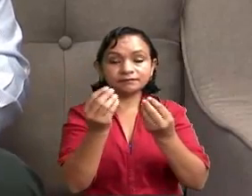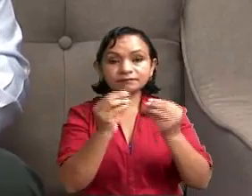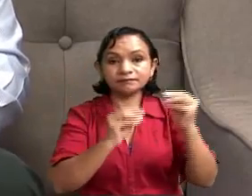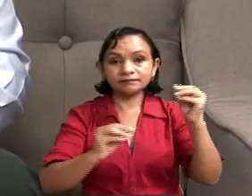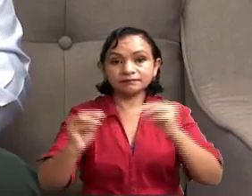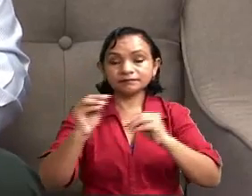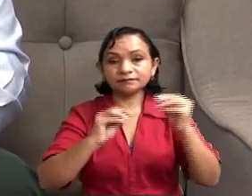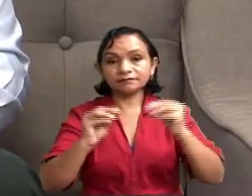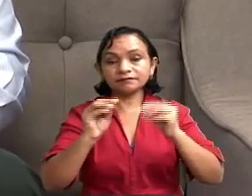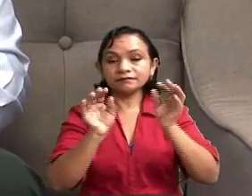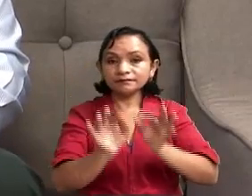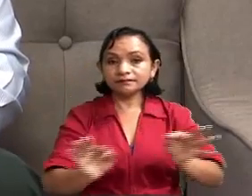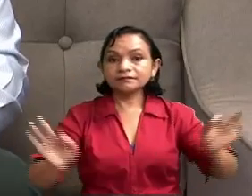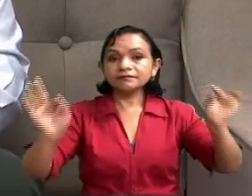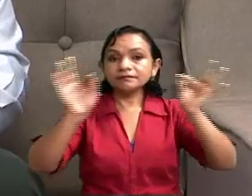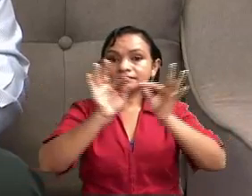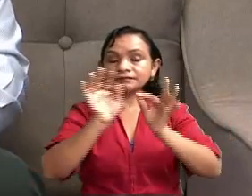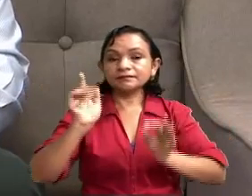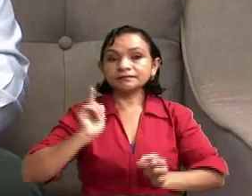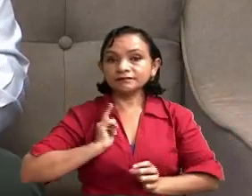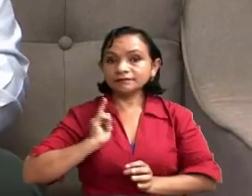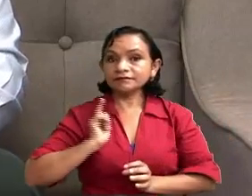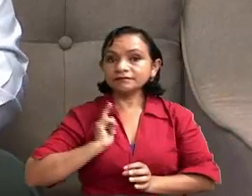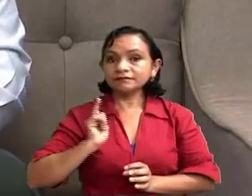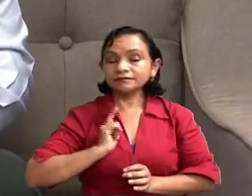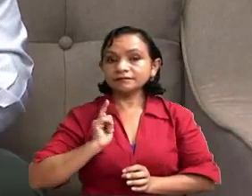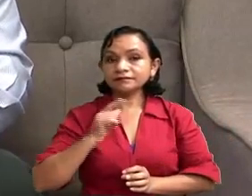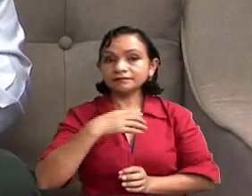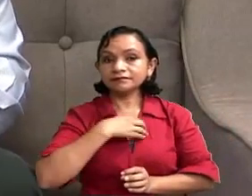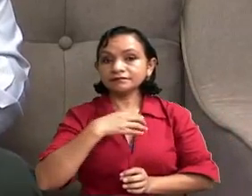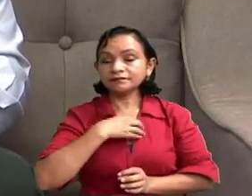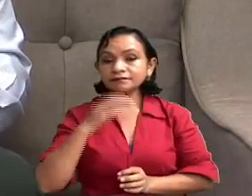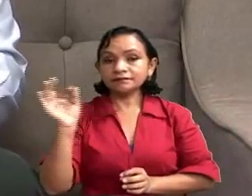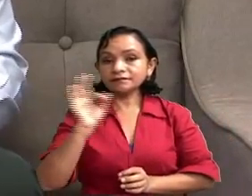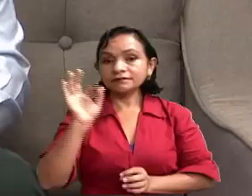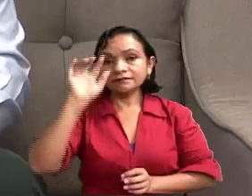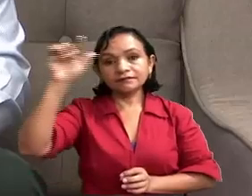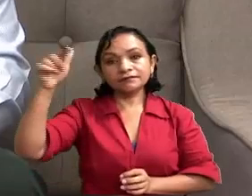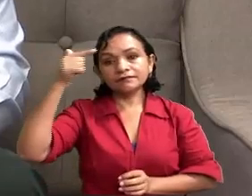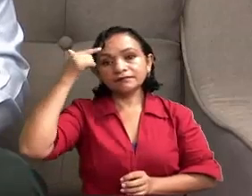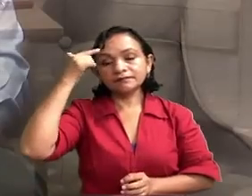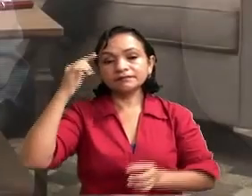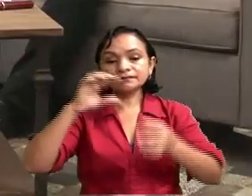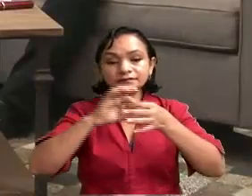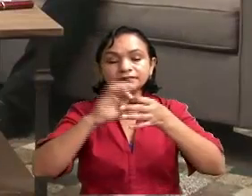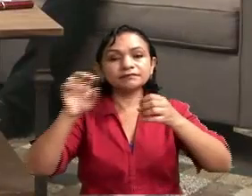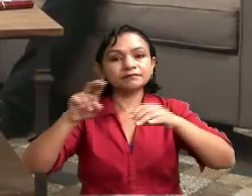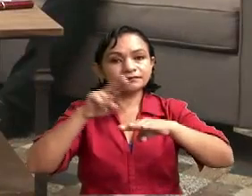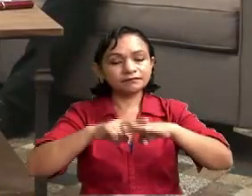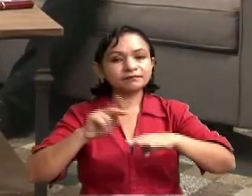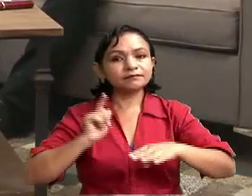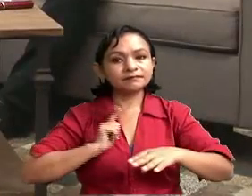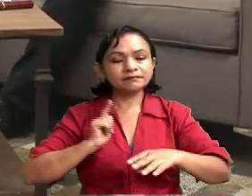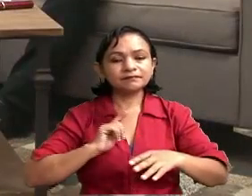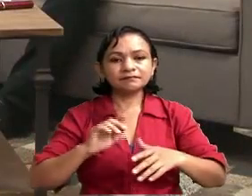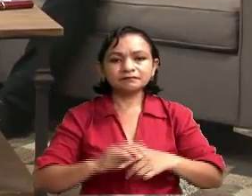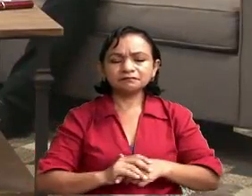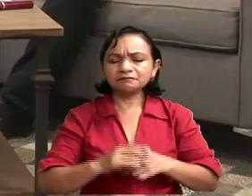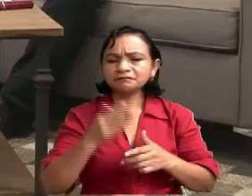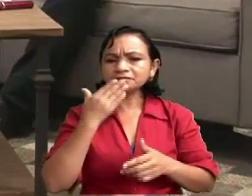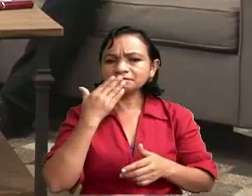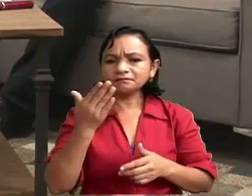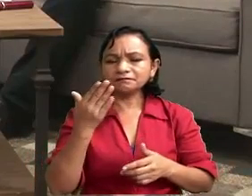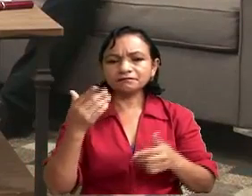de esa importancia que han tomado y ese protagonismo que les da el Gobierno de Reconciliación y Unidad Nacional? No, efectivamente, este